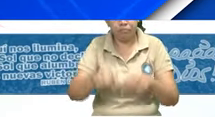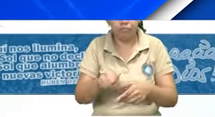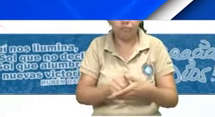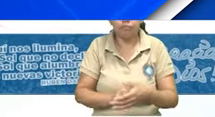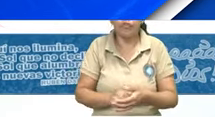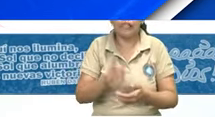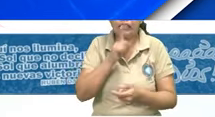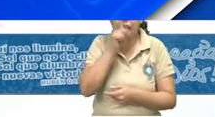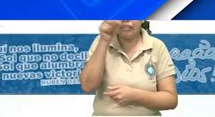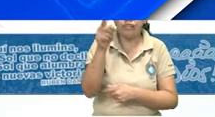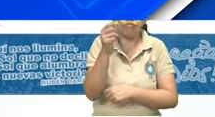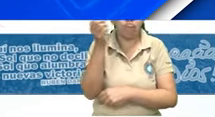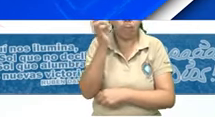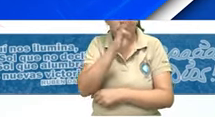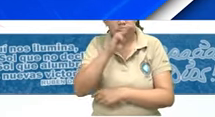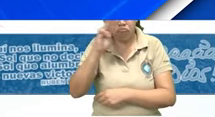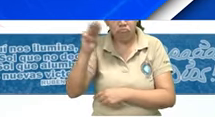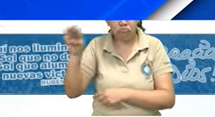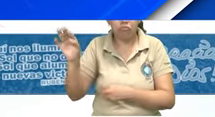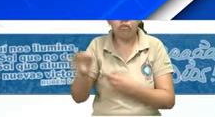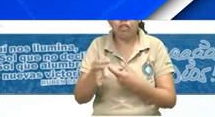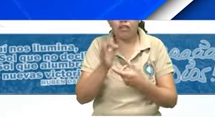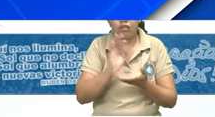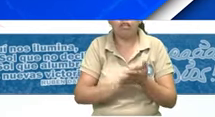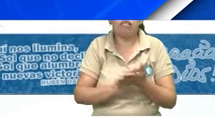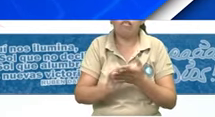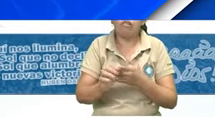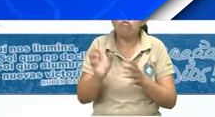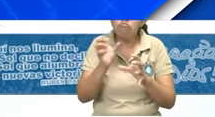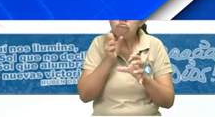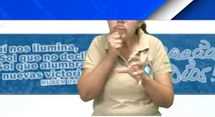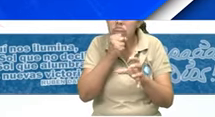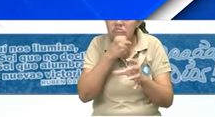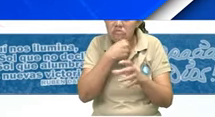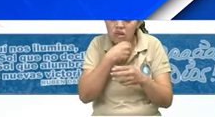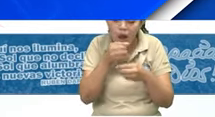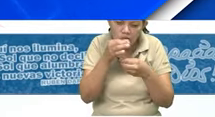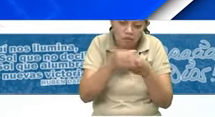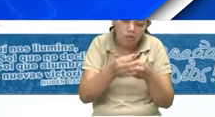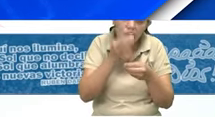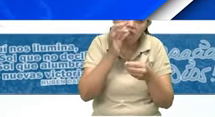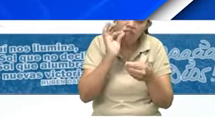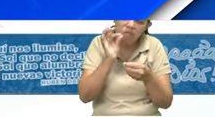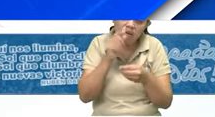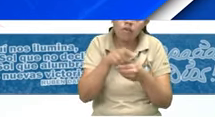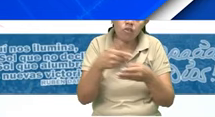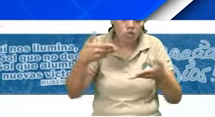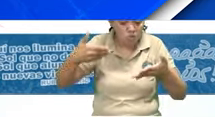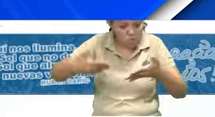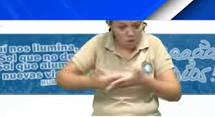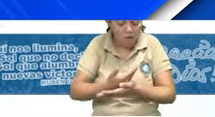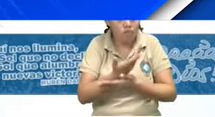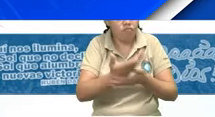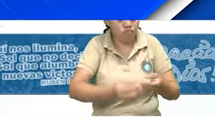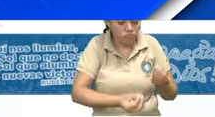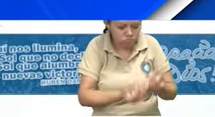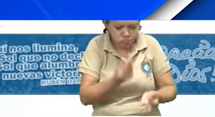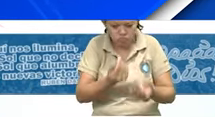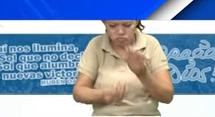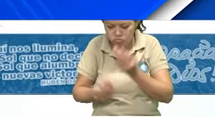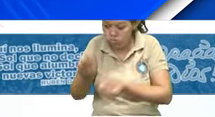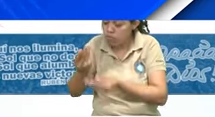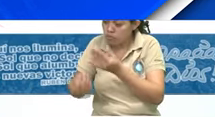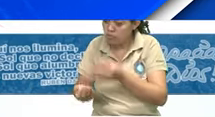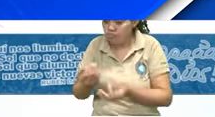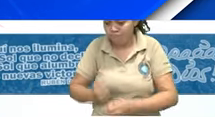en los cafetales, y además los cafetales envejecidos fueron renovados. Se creó